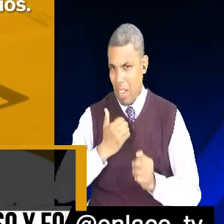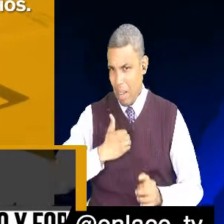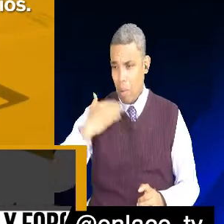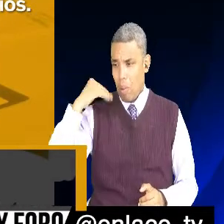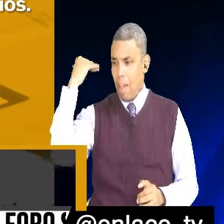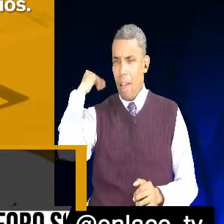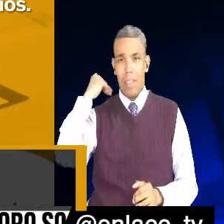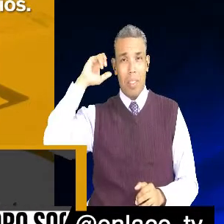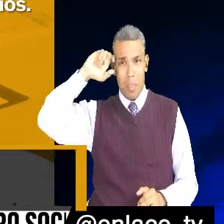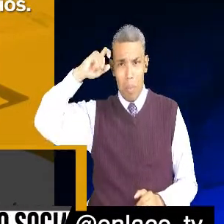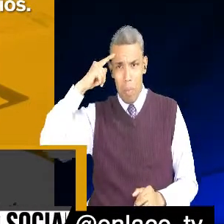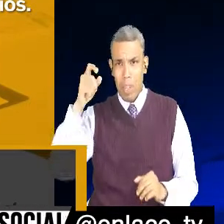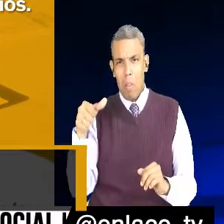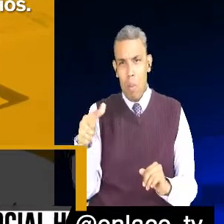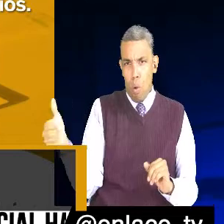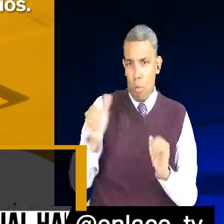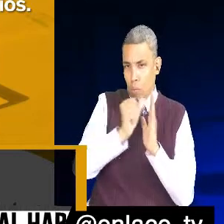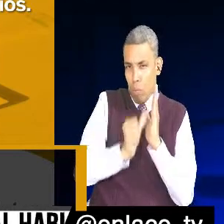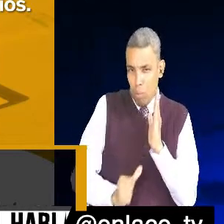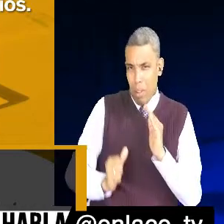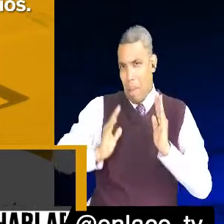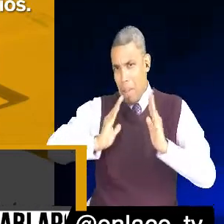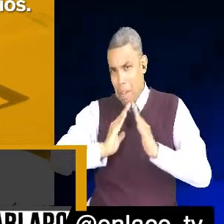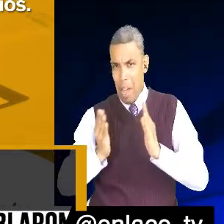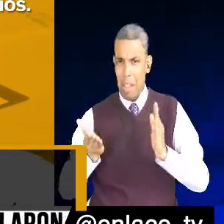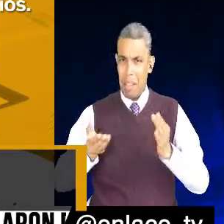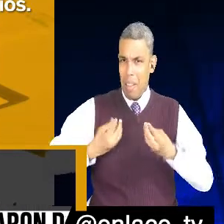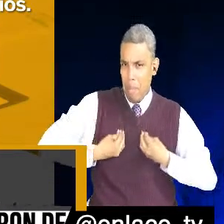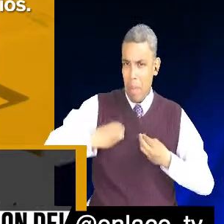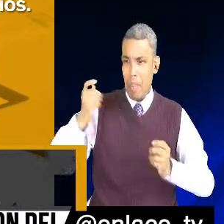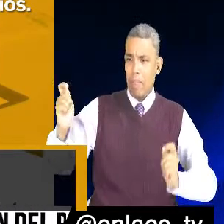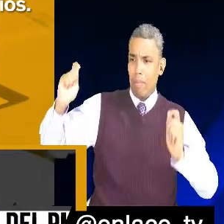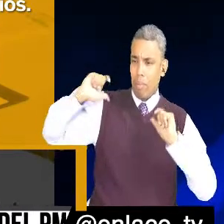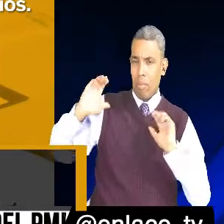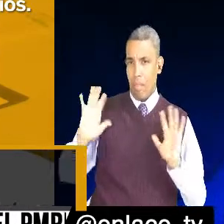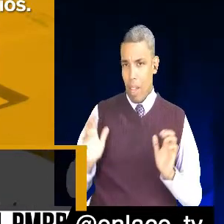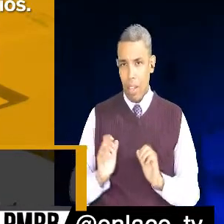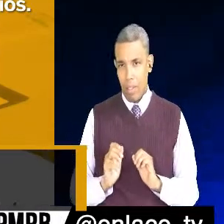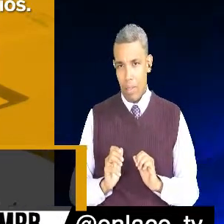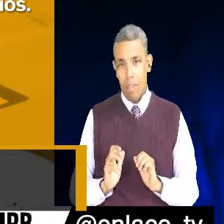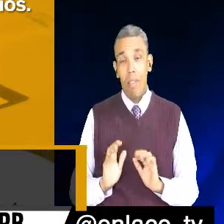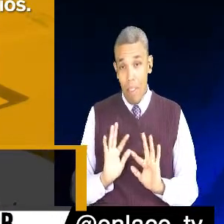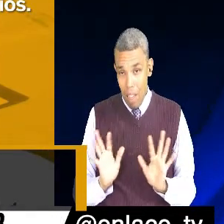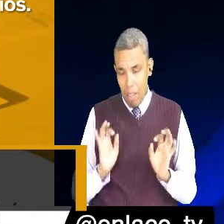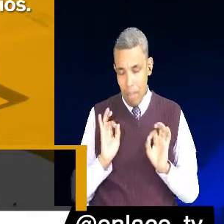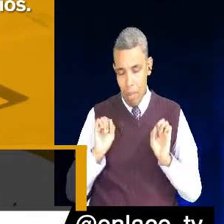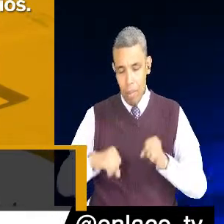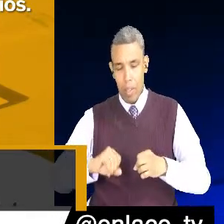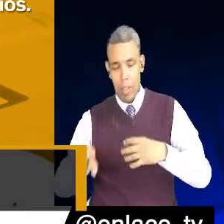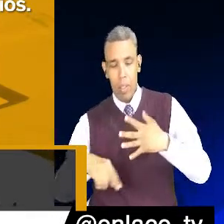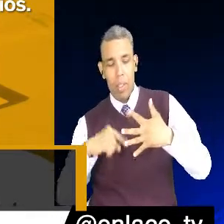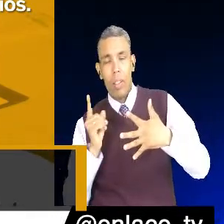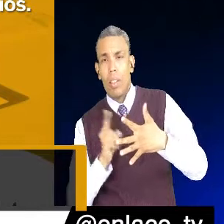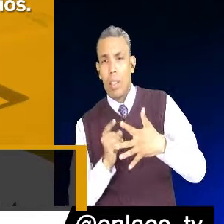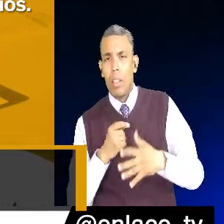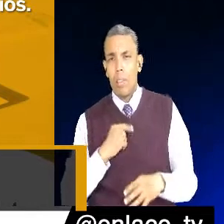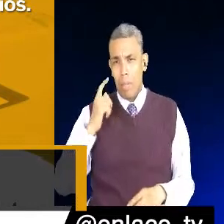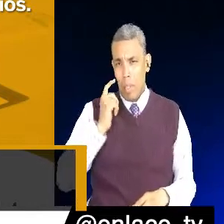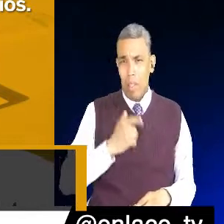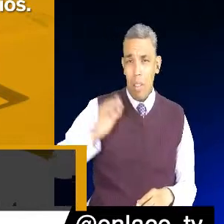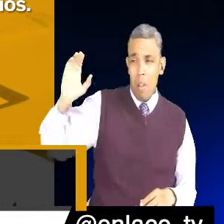parte del gobierno nacional, municipal ni departamental, y que gane menos de 2 salarios mínimos legales, que tengan como